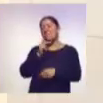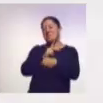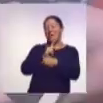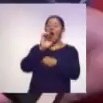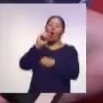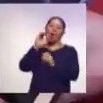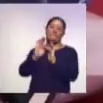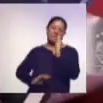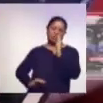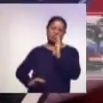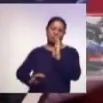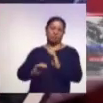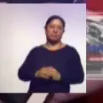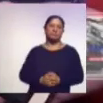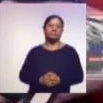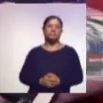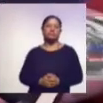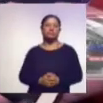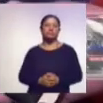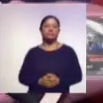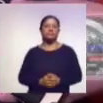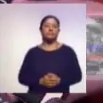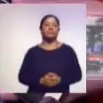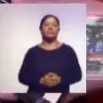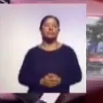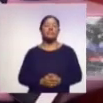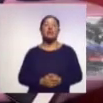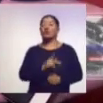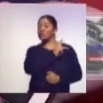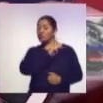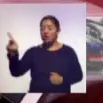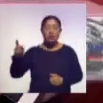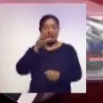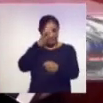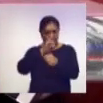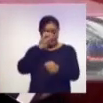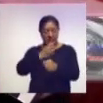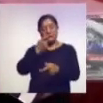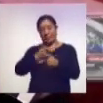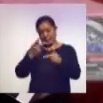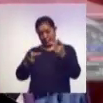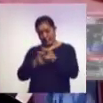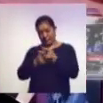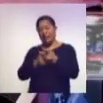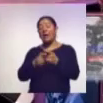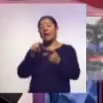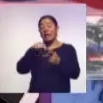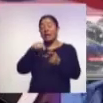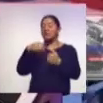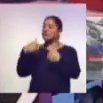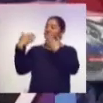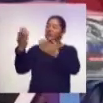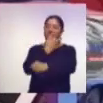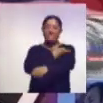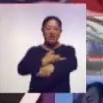educación. ¿Quiénes son? Todos los que van en el tercer año de educación media superior y que provienen de familias